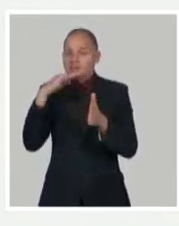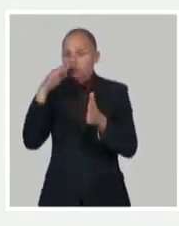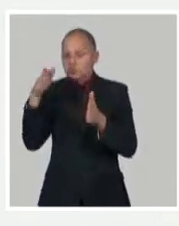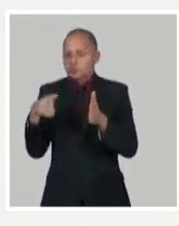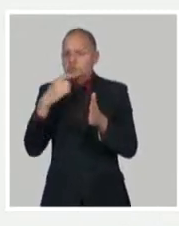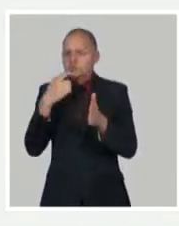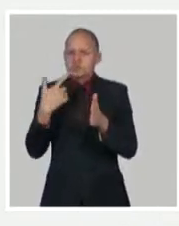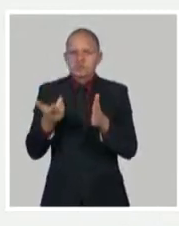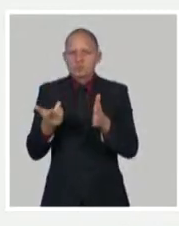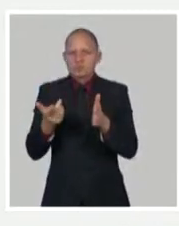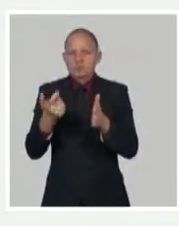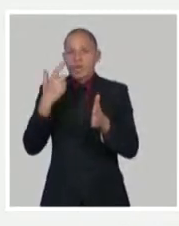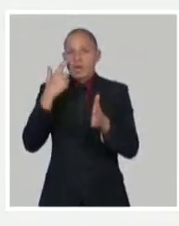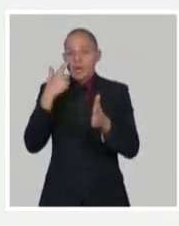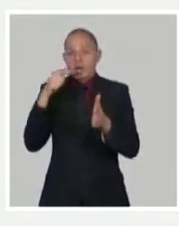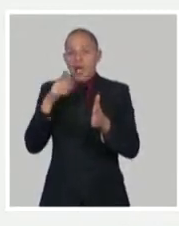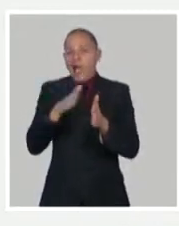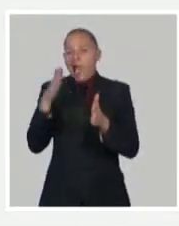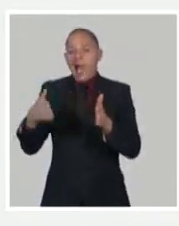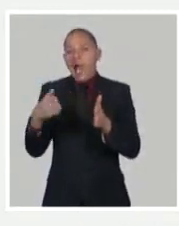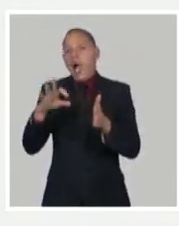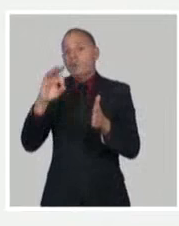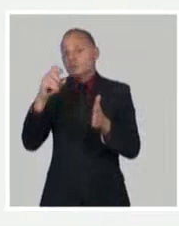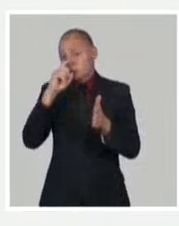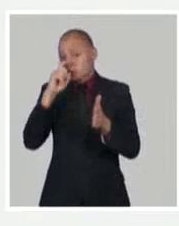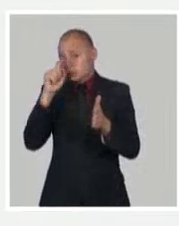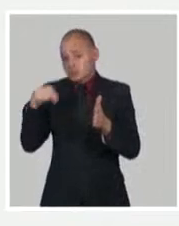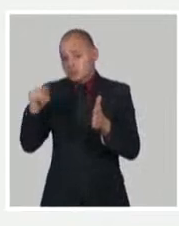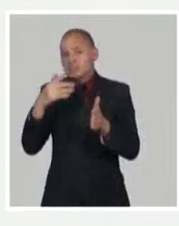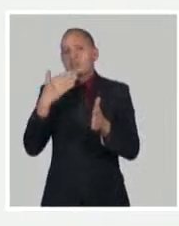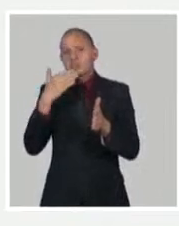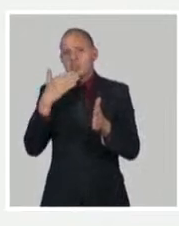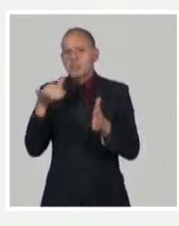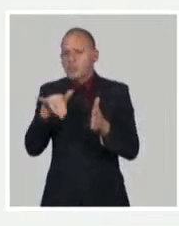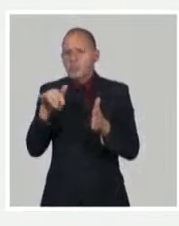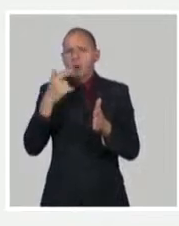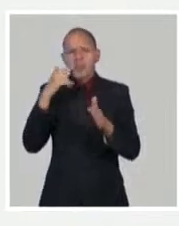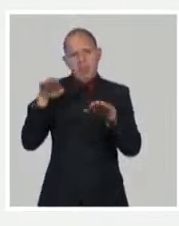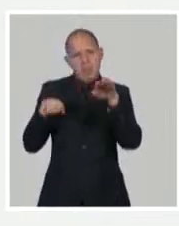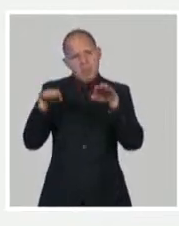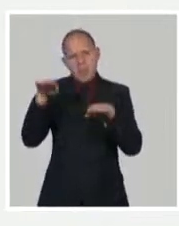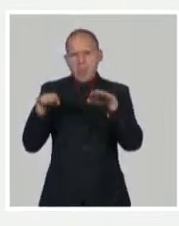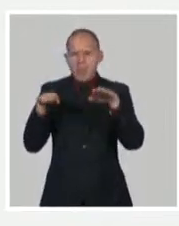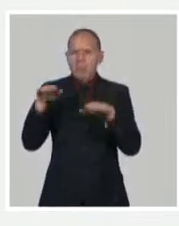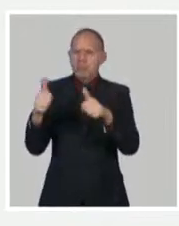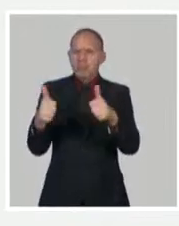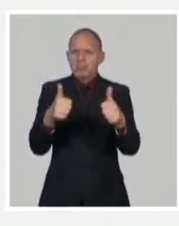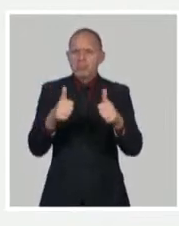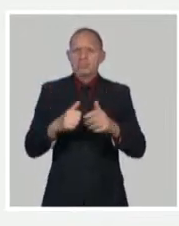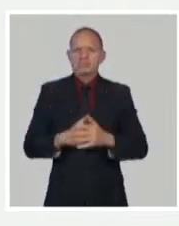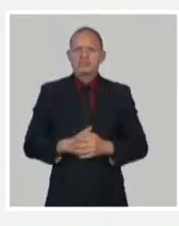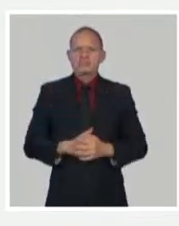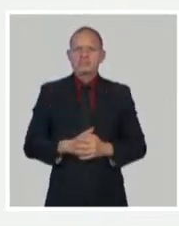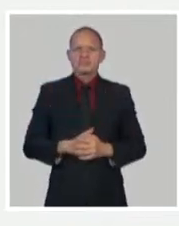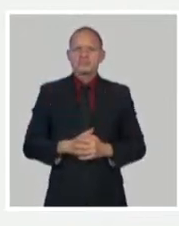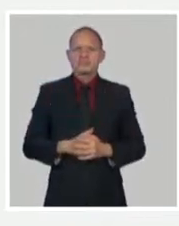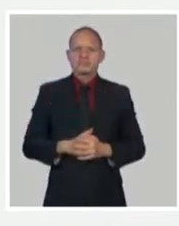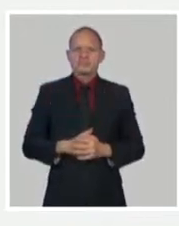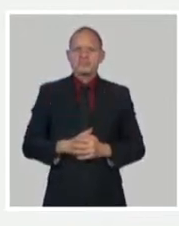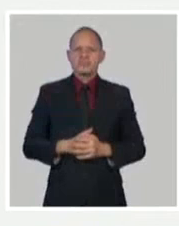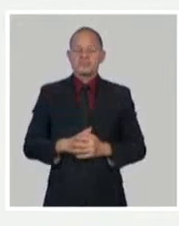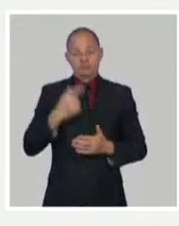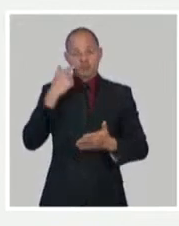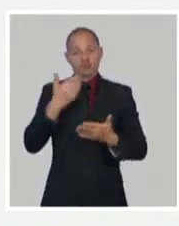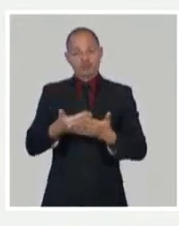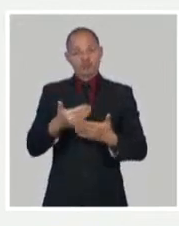incluso llegando hasta los 80 años hay una respuesta muy similar a la que teníamos de 19 a 59. Y es una respuesta